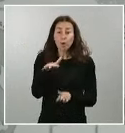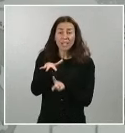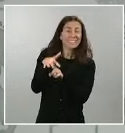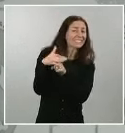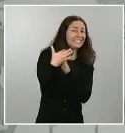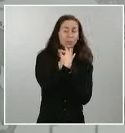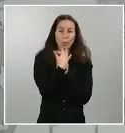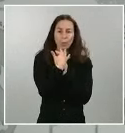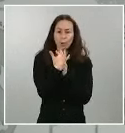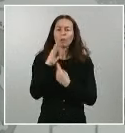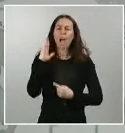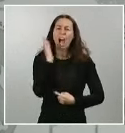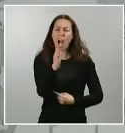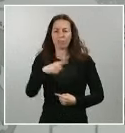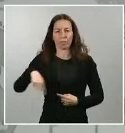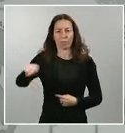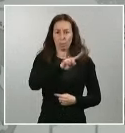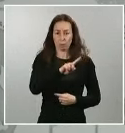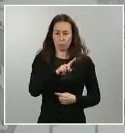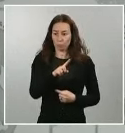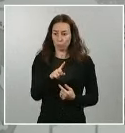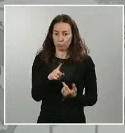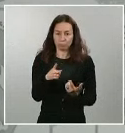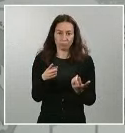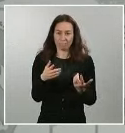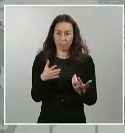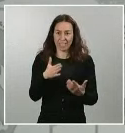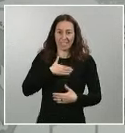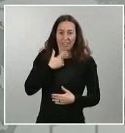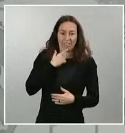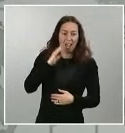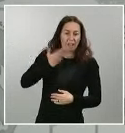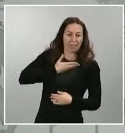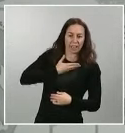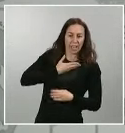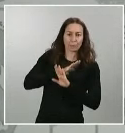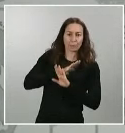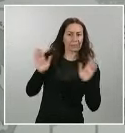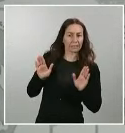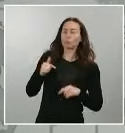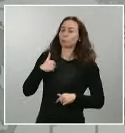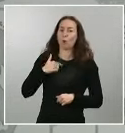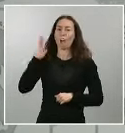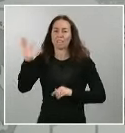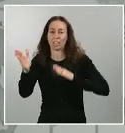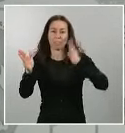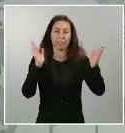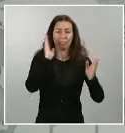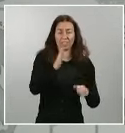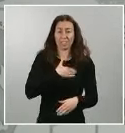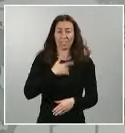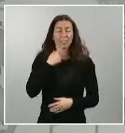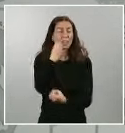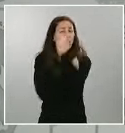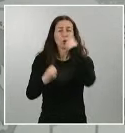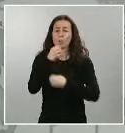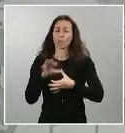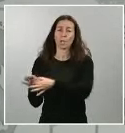fronteras y que, por tanto, necesita de una respuesta económica social unida. En segundo lugar, Europa debe poner en